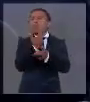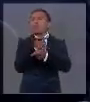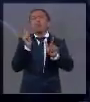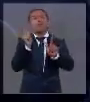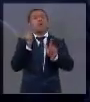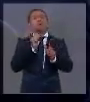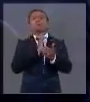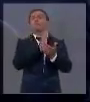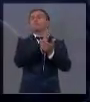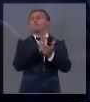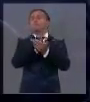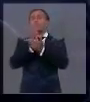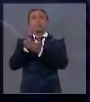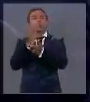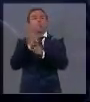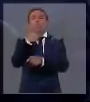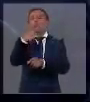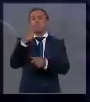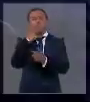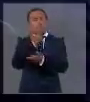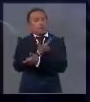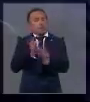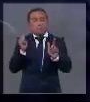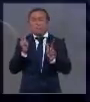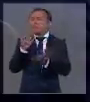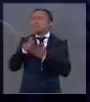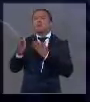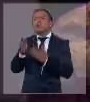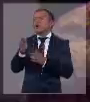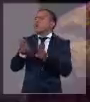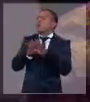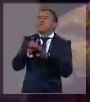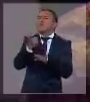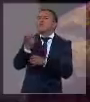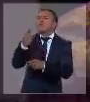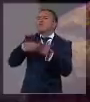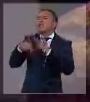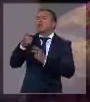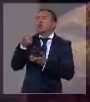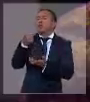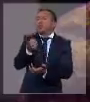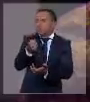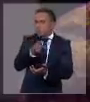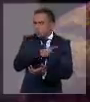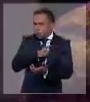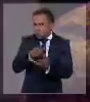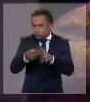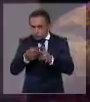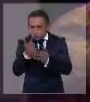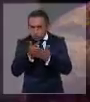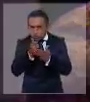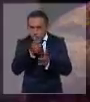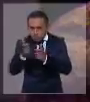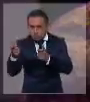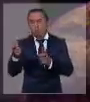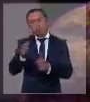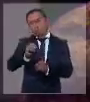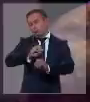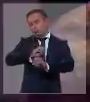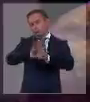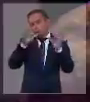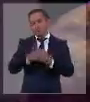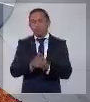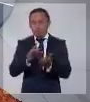integrados. Y los recursos para ello que tendríamos que revisar también por dónde van. Por supuesto. Gracias, candidato. Bueno, y